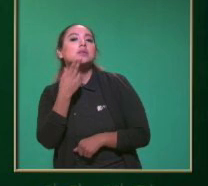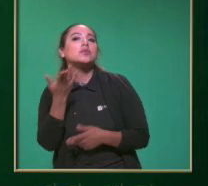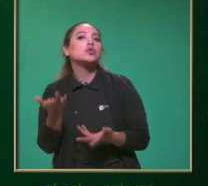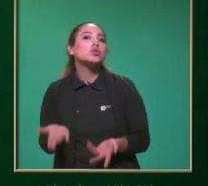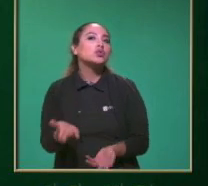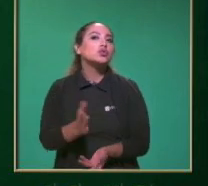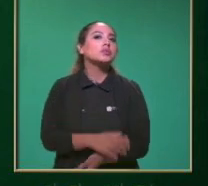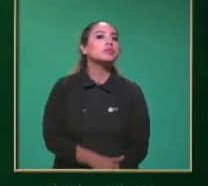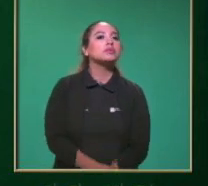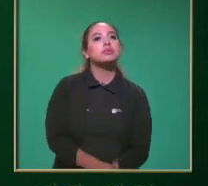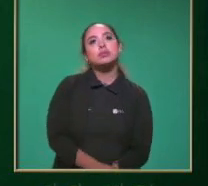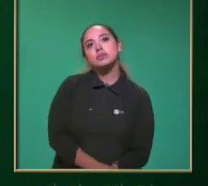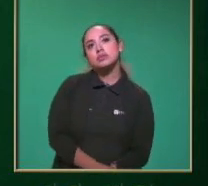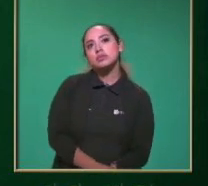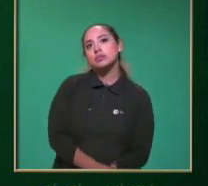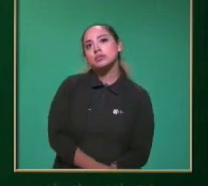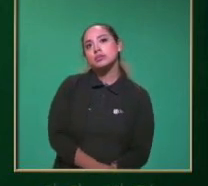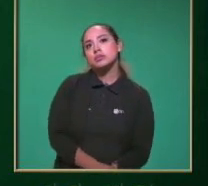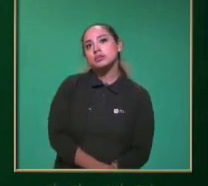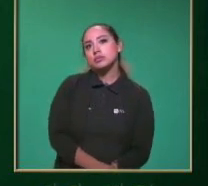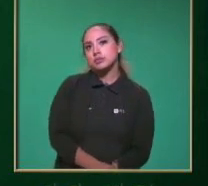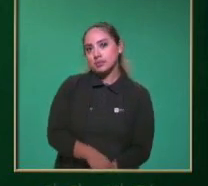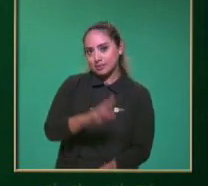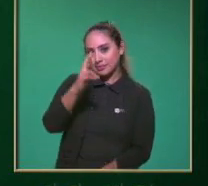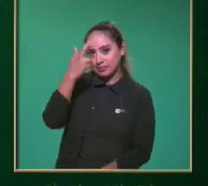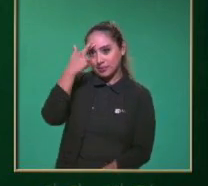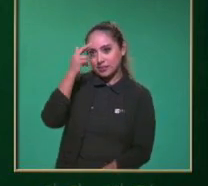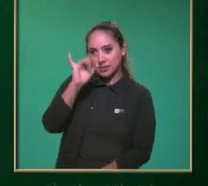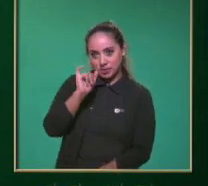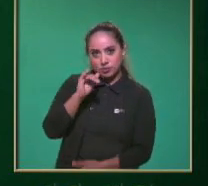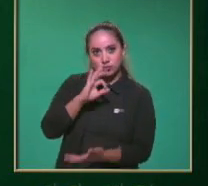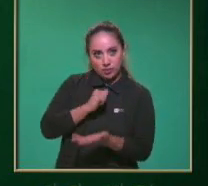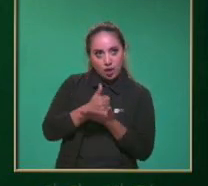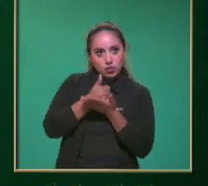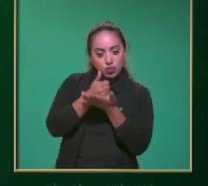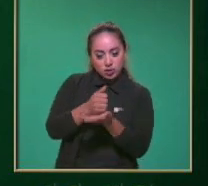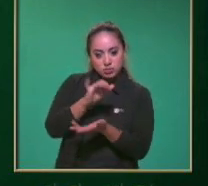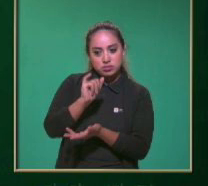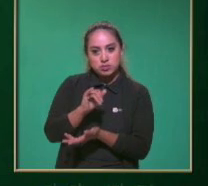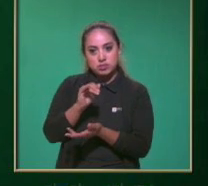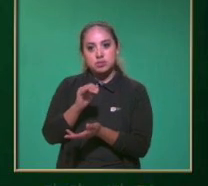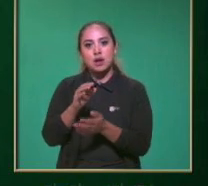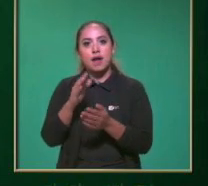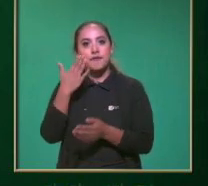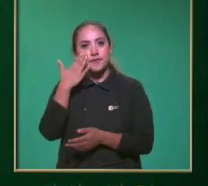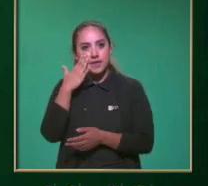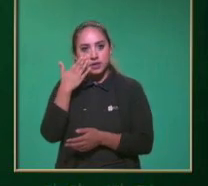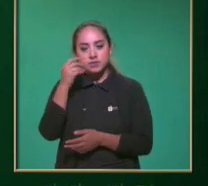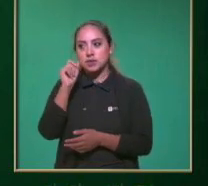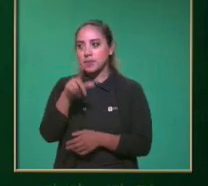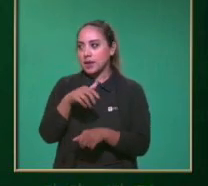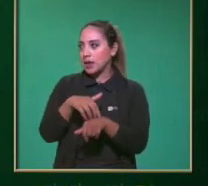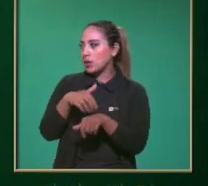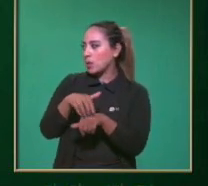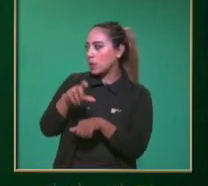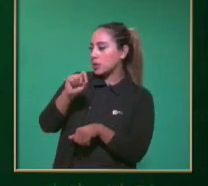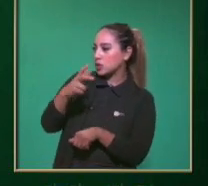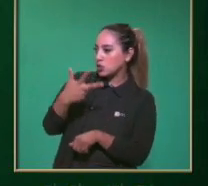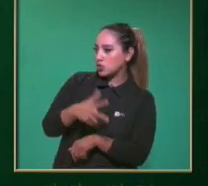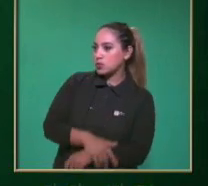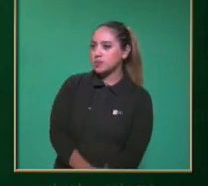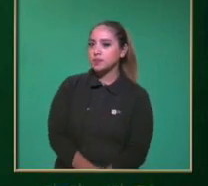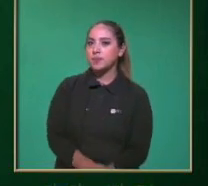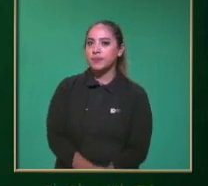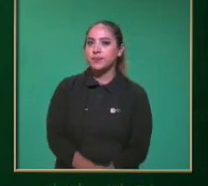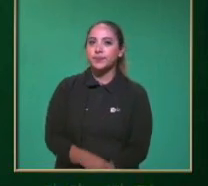utilizamos para el sentido del oído? ¿Ya lo recordaste? Puedes ayudarnos con tus comentarios en la página de Facebook Canal 28.